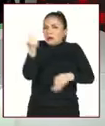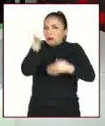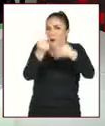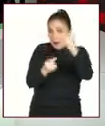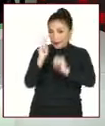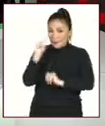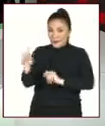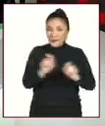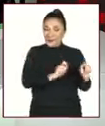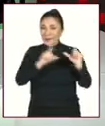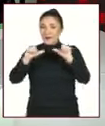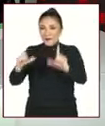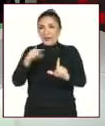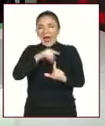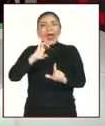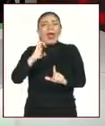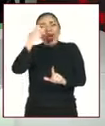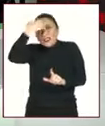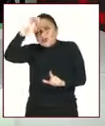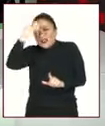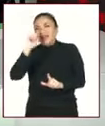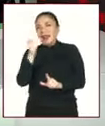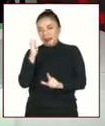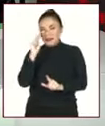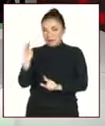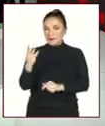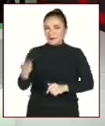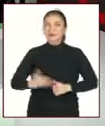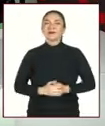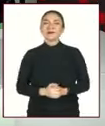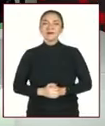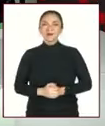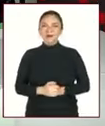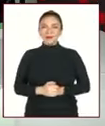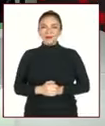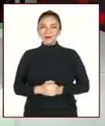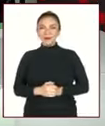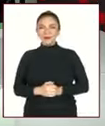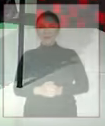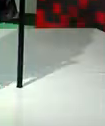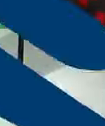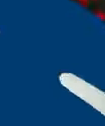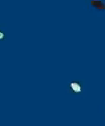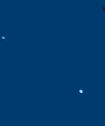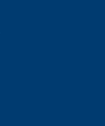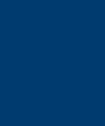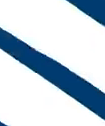ver esta pequeña semblanza. Aquí.